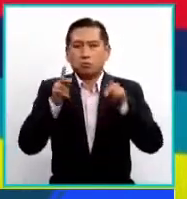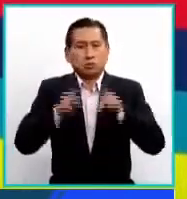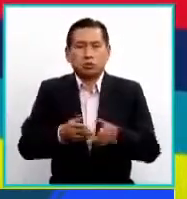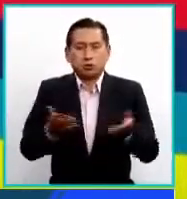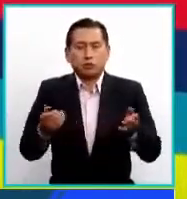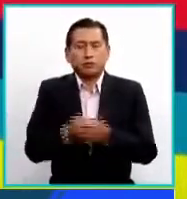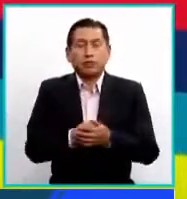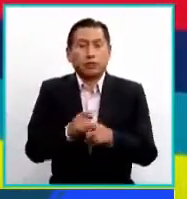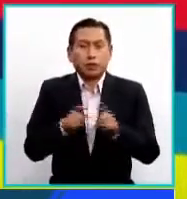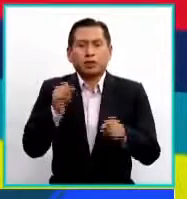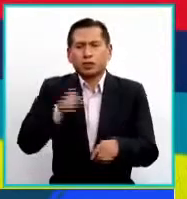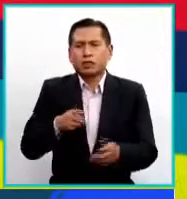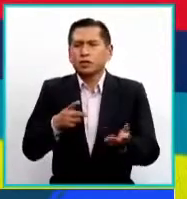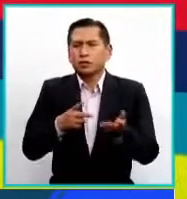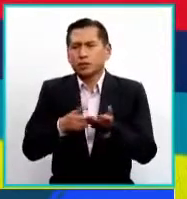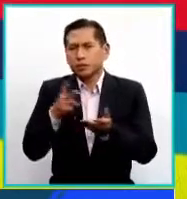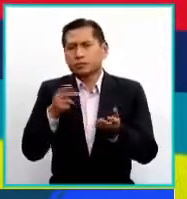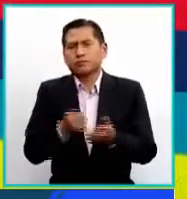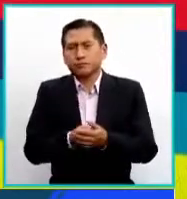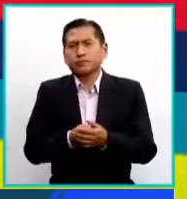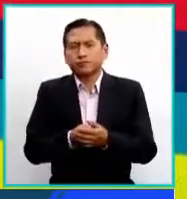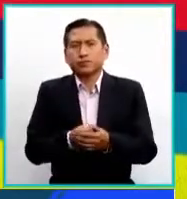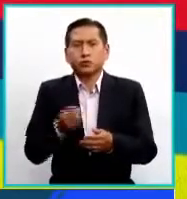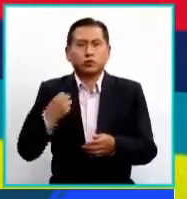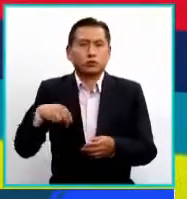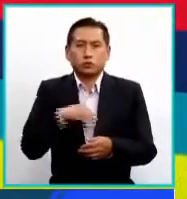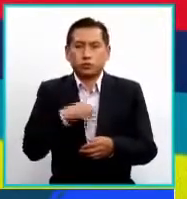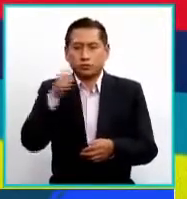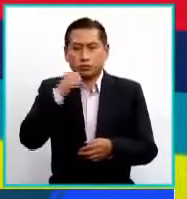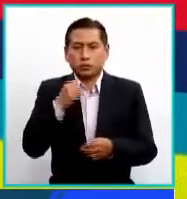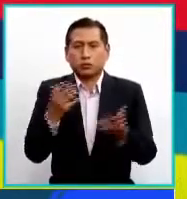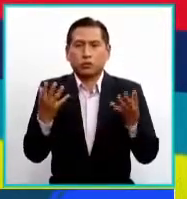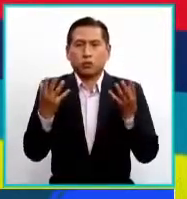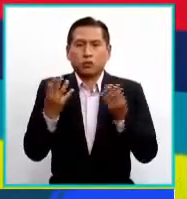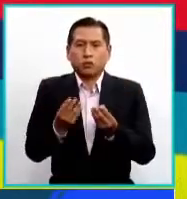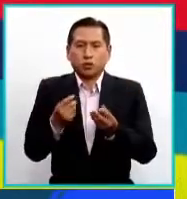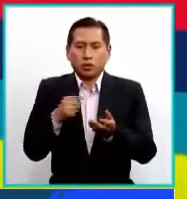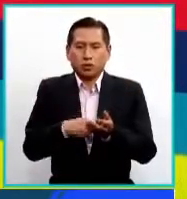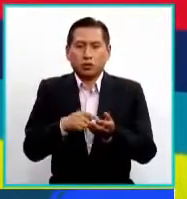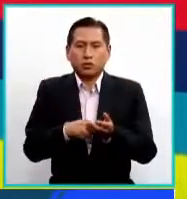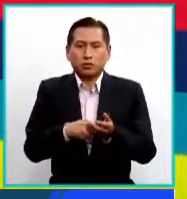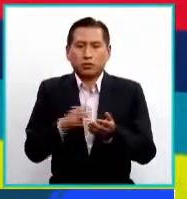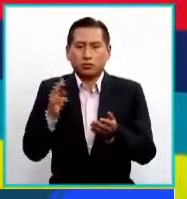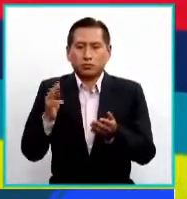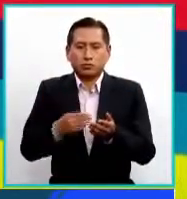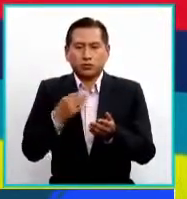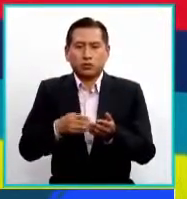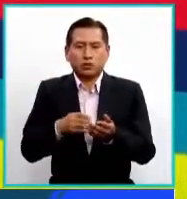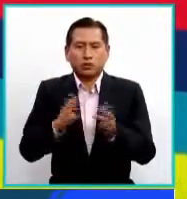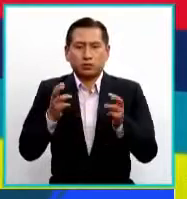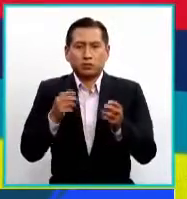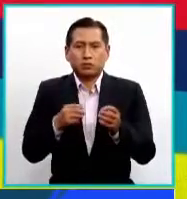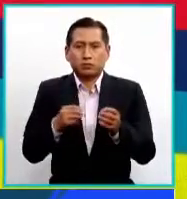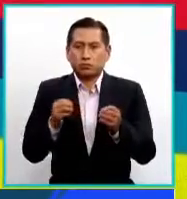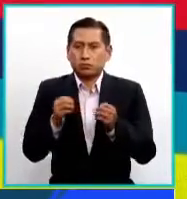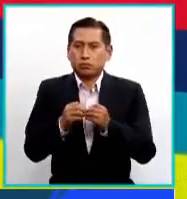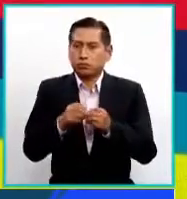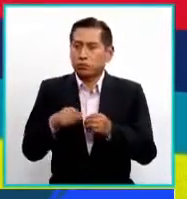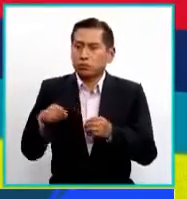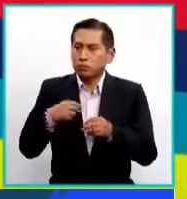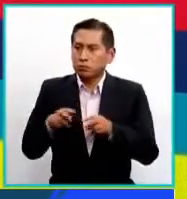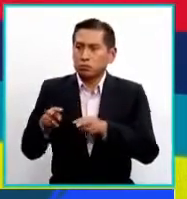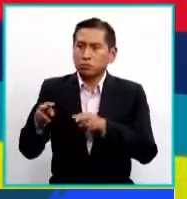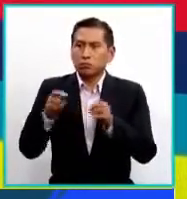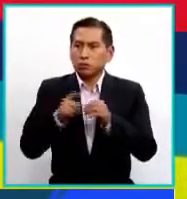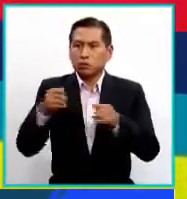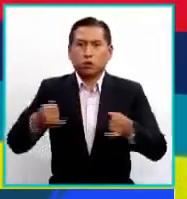¿no? Pero es verdad, digamos, que somos pocas intérpretes de este tipo de instrumentos, cada vez somos más, así como que veo